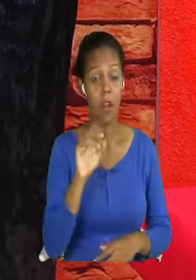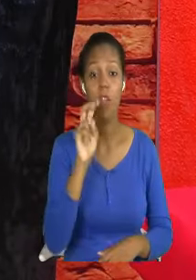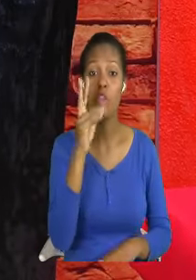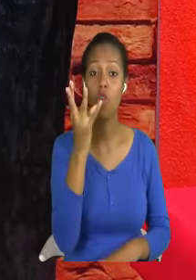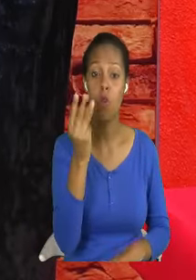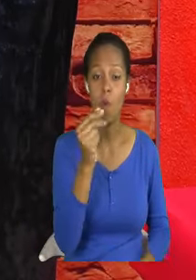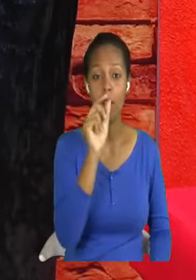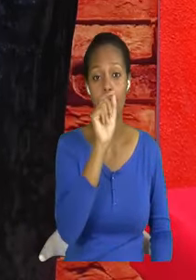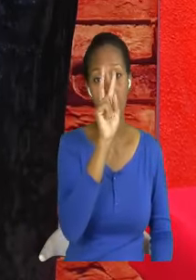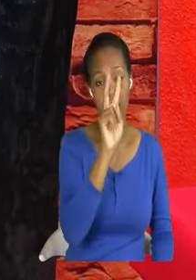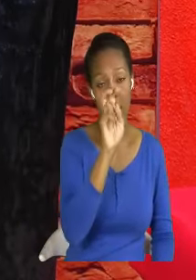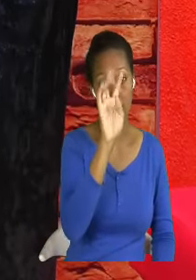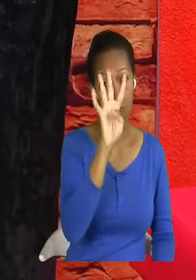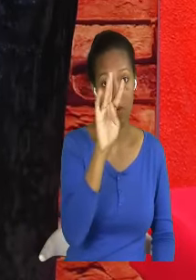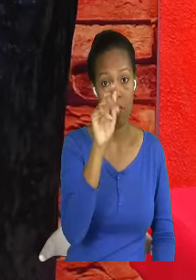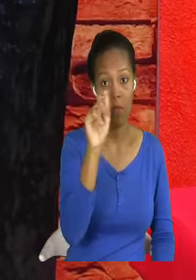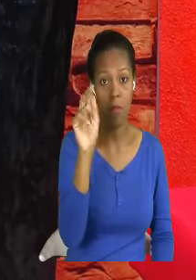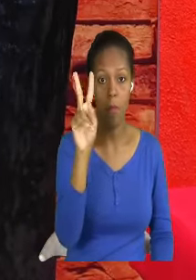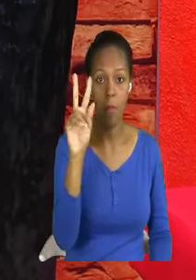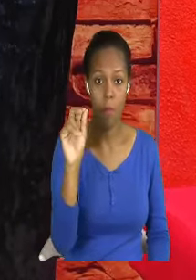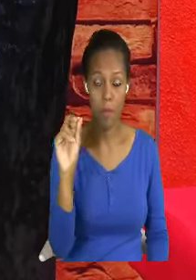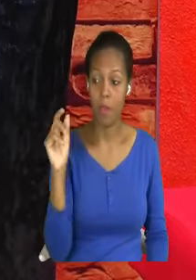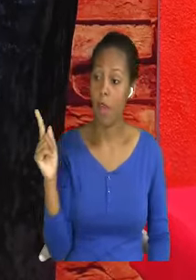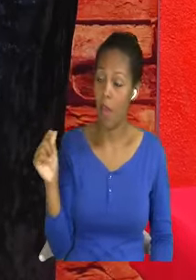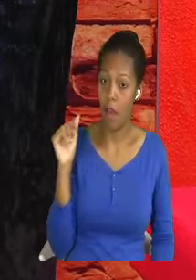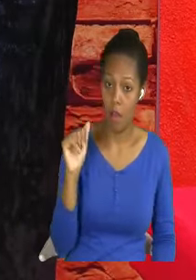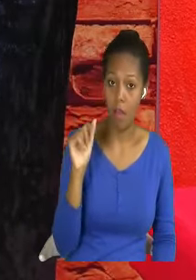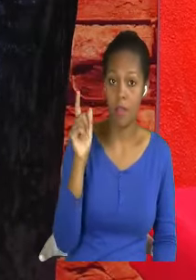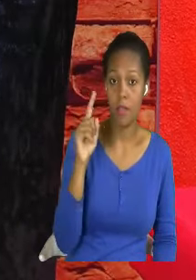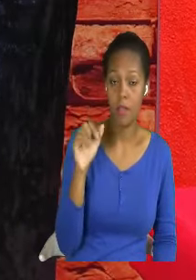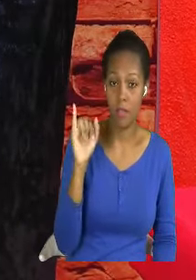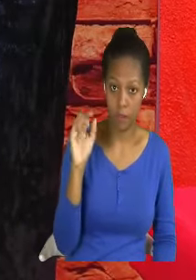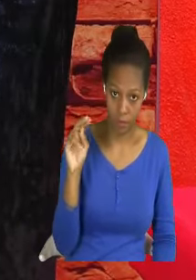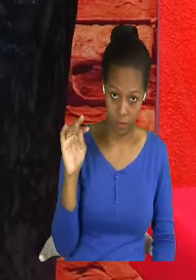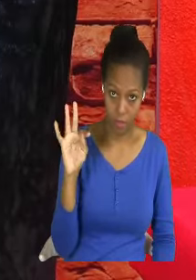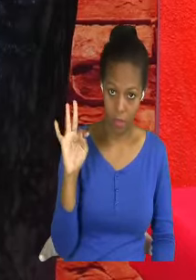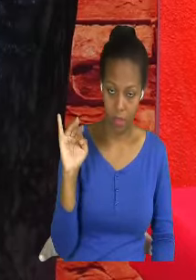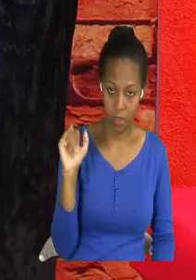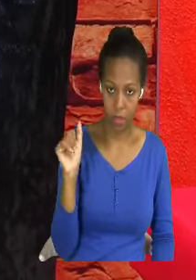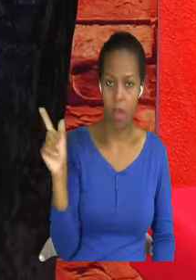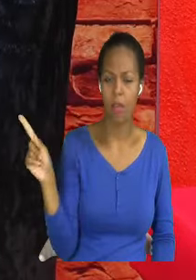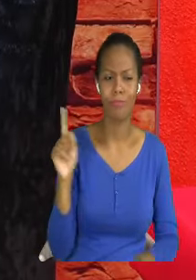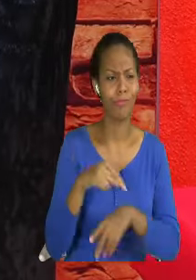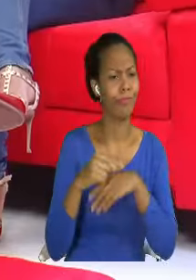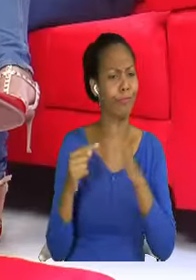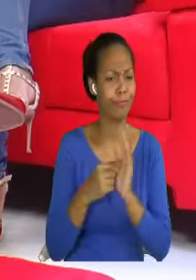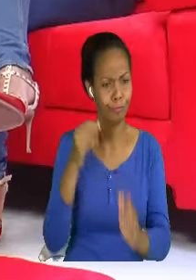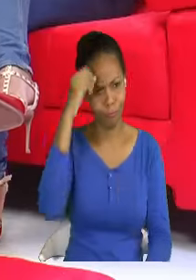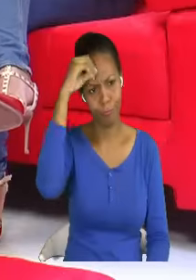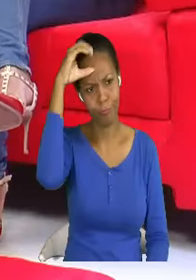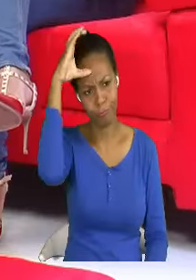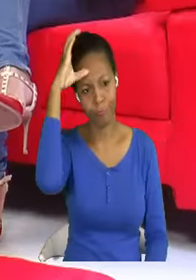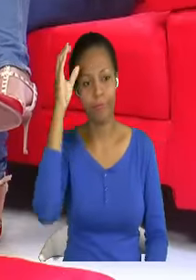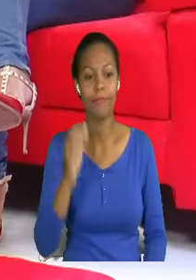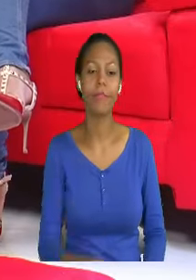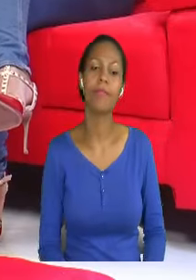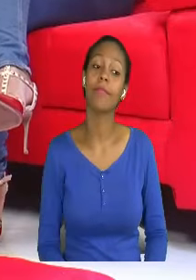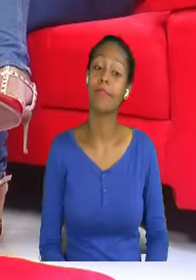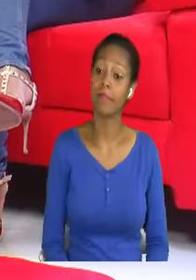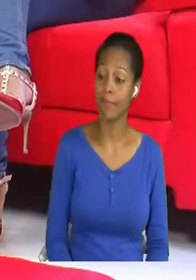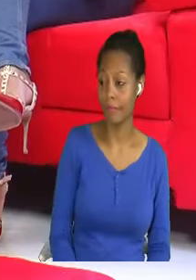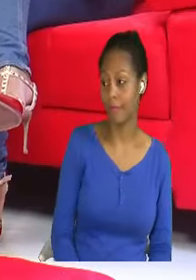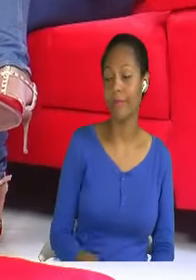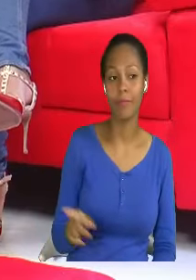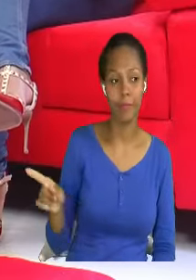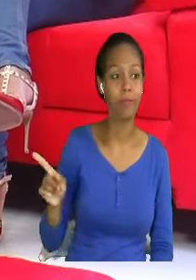a su profesional, Cintia Mora, las cuales les va a aconsejar y les va a decir todo sobre el procedimiento. Bueno, entonces ahí está nuestra profesional Cintia